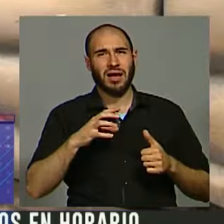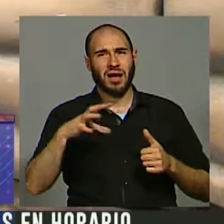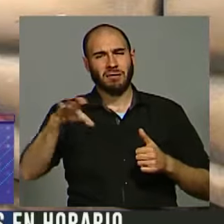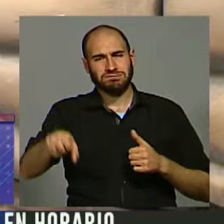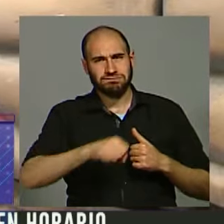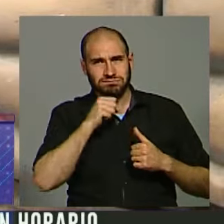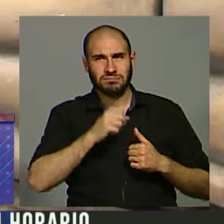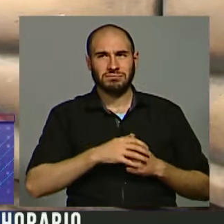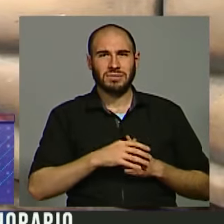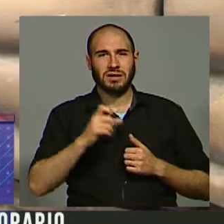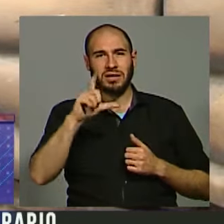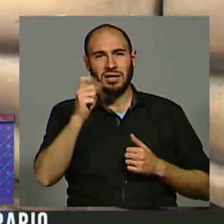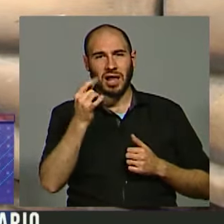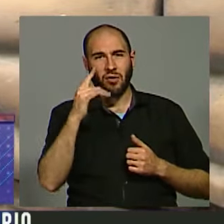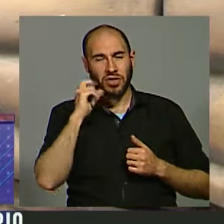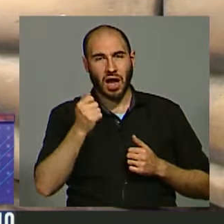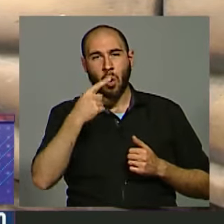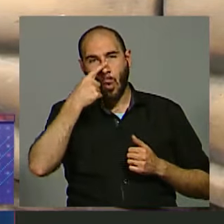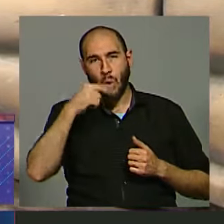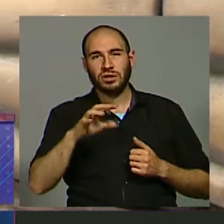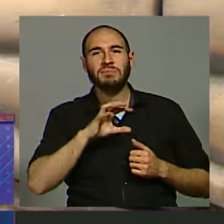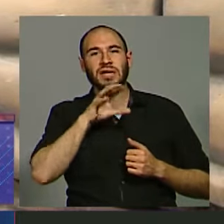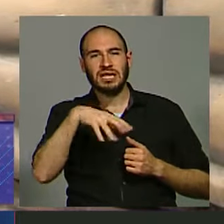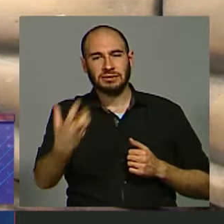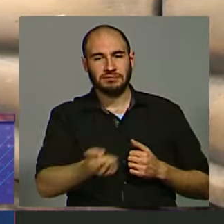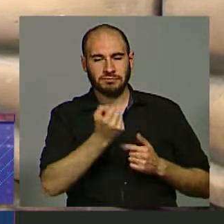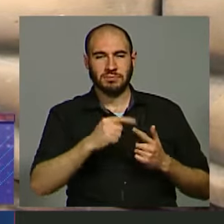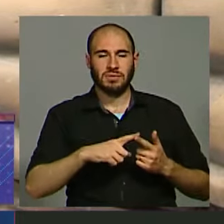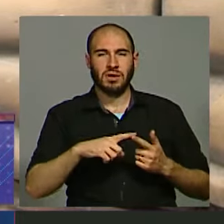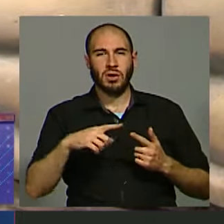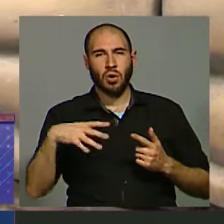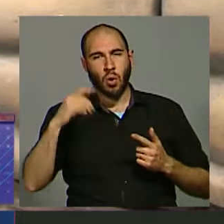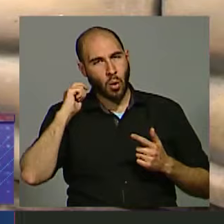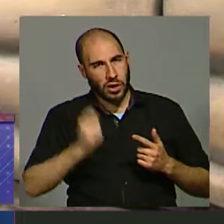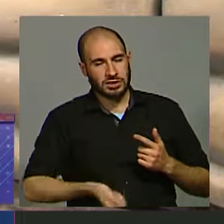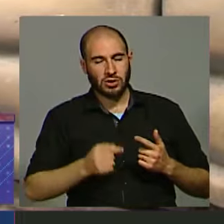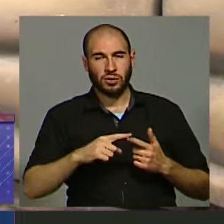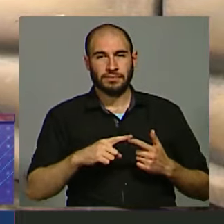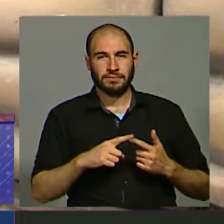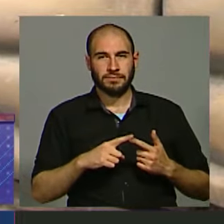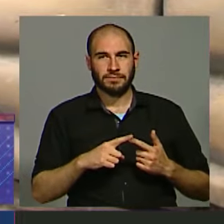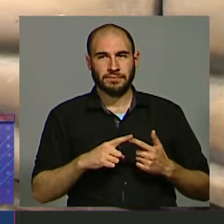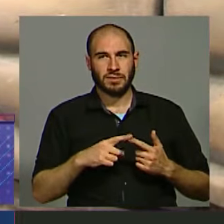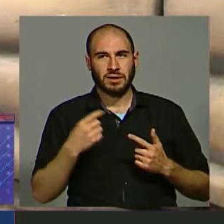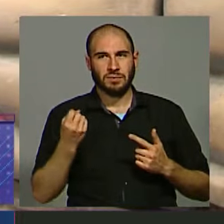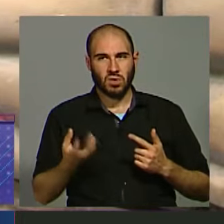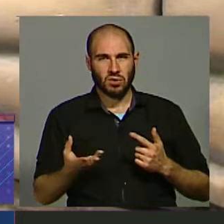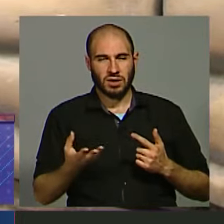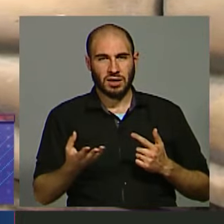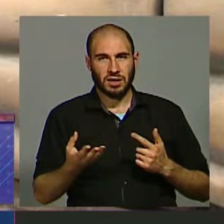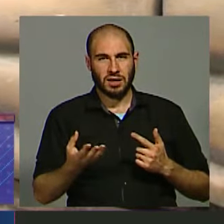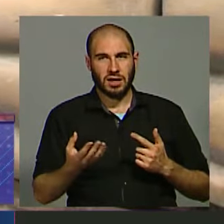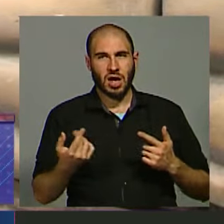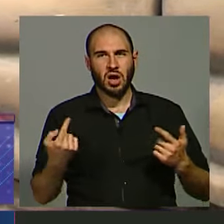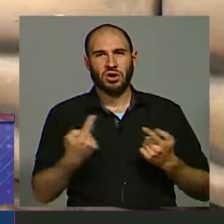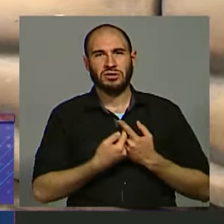apropiación de Claudia, que es la última nieta recuperada. Nos queda el juicio por, contra